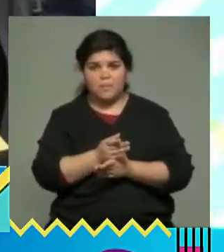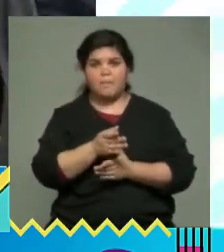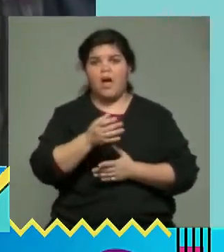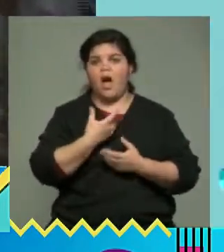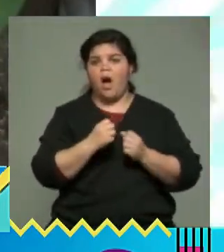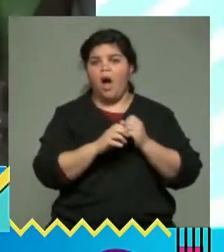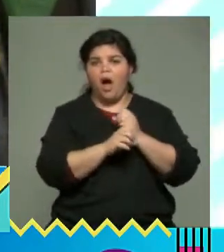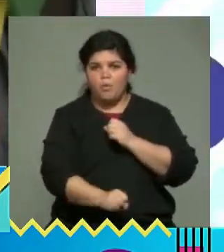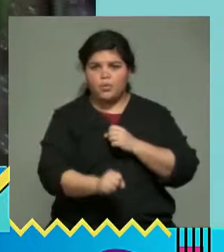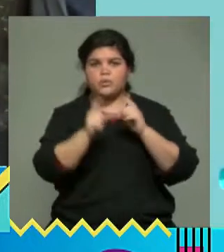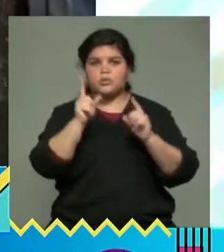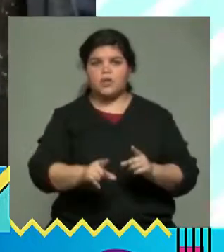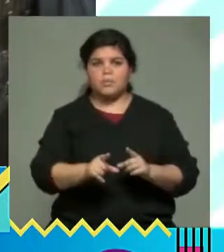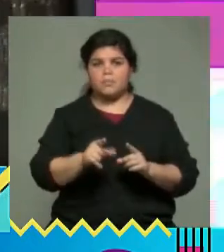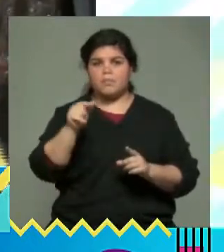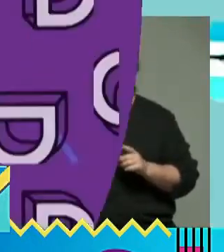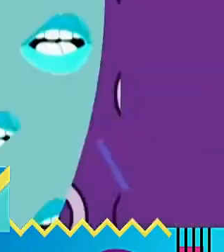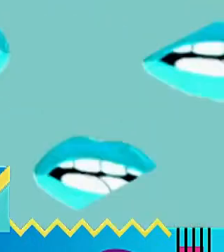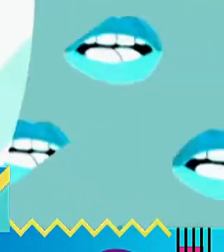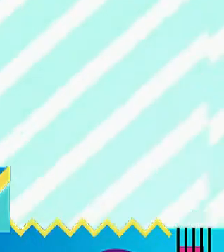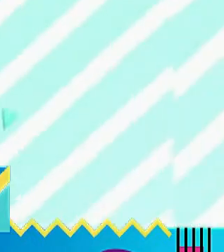de la homosexualidad? A través, ¿no es